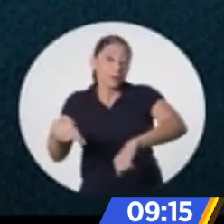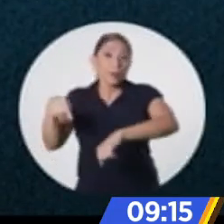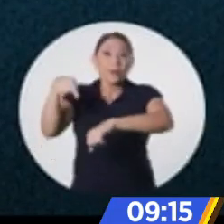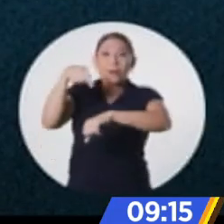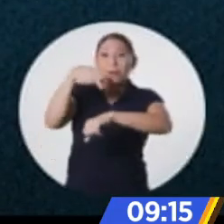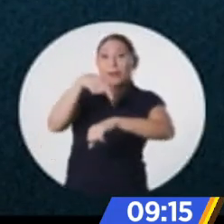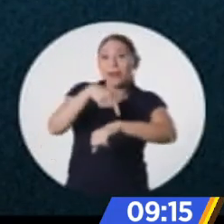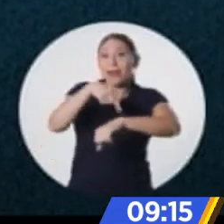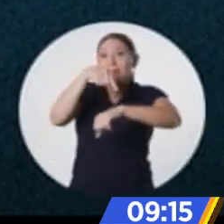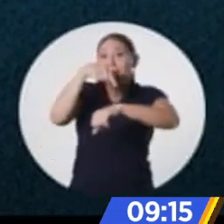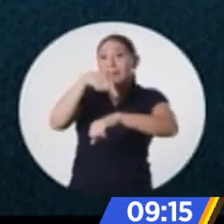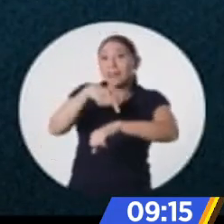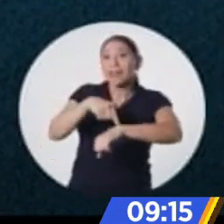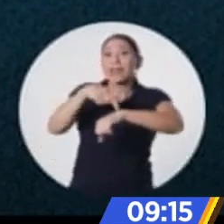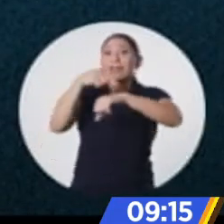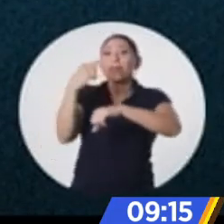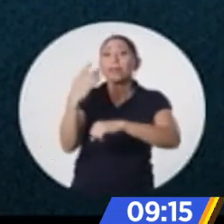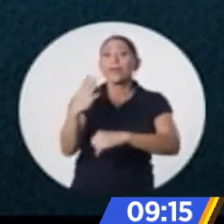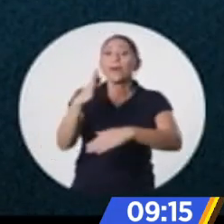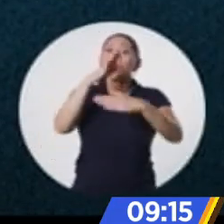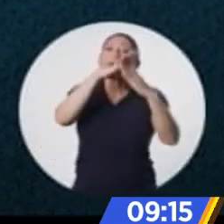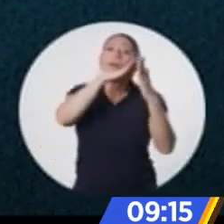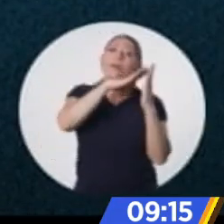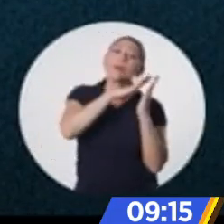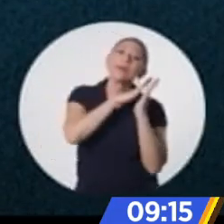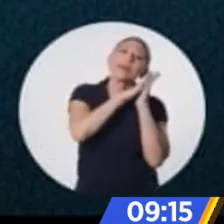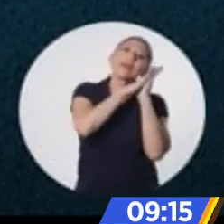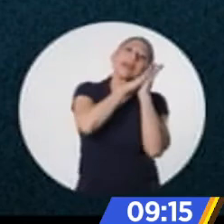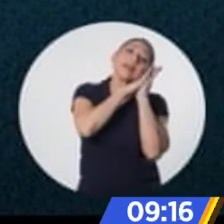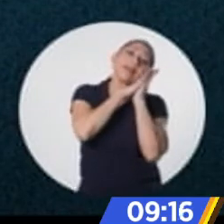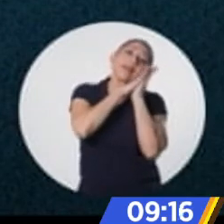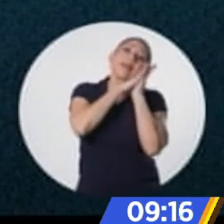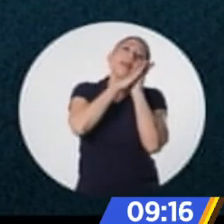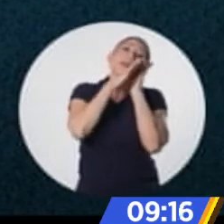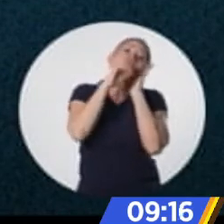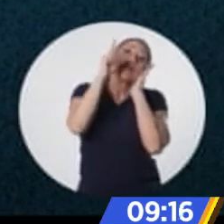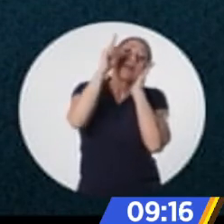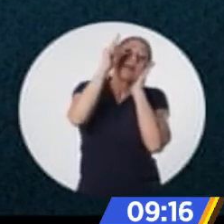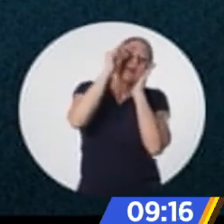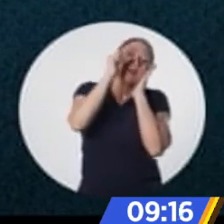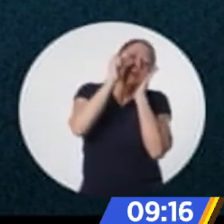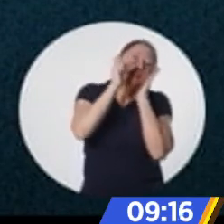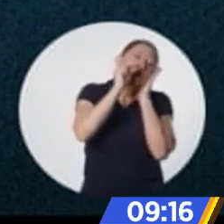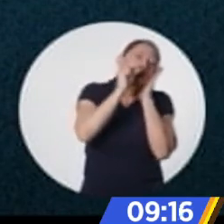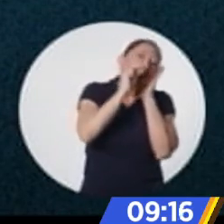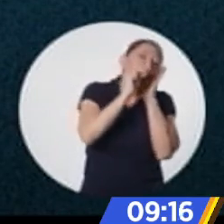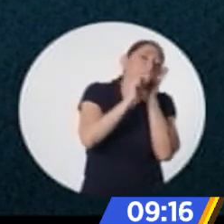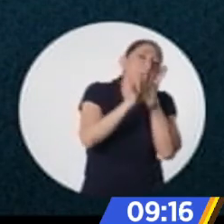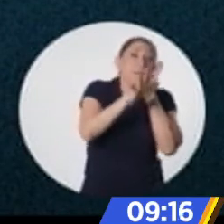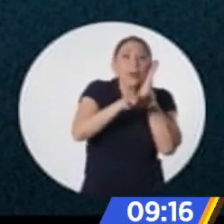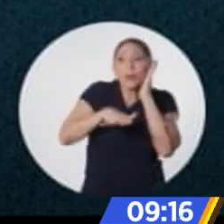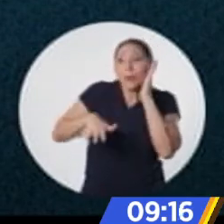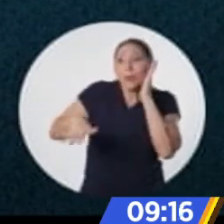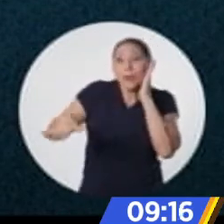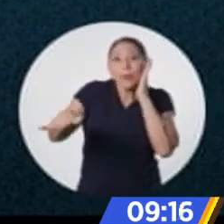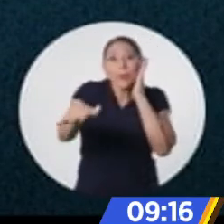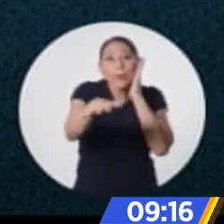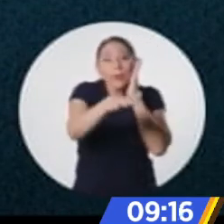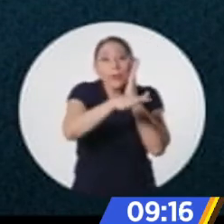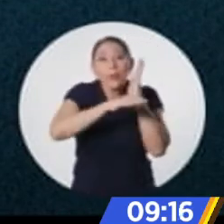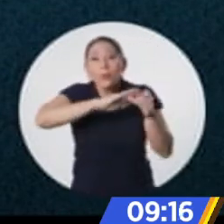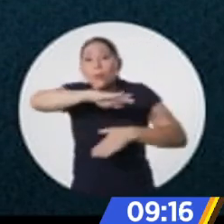Es hora de dormir, que cierres tus ojitos, que reine en